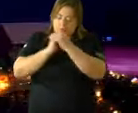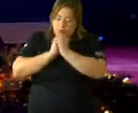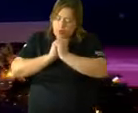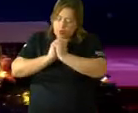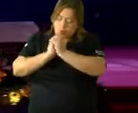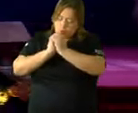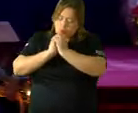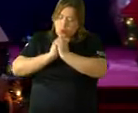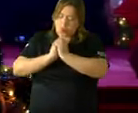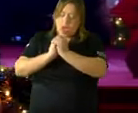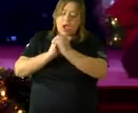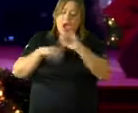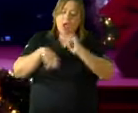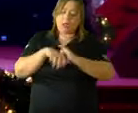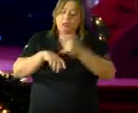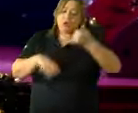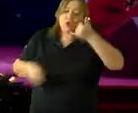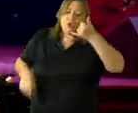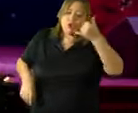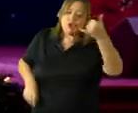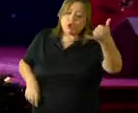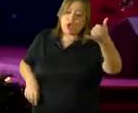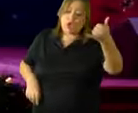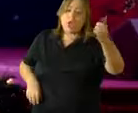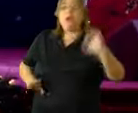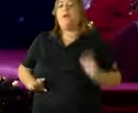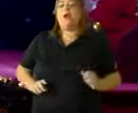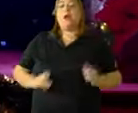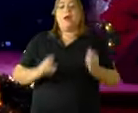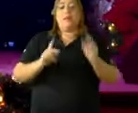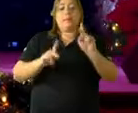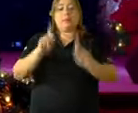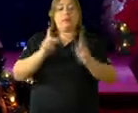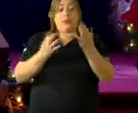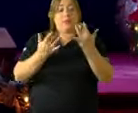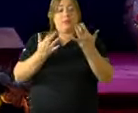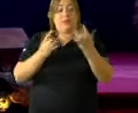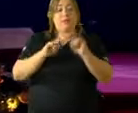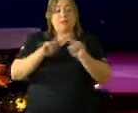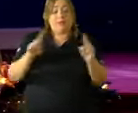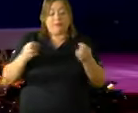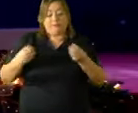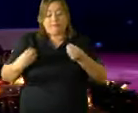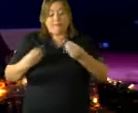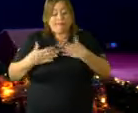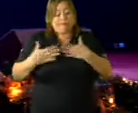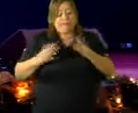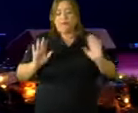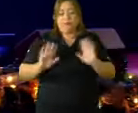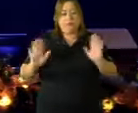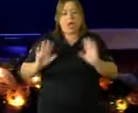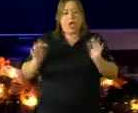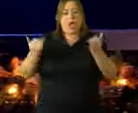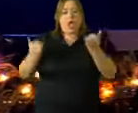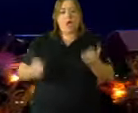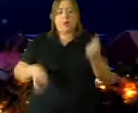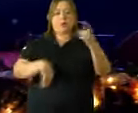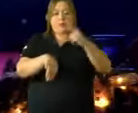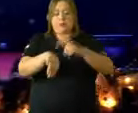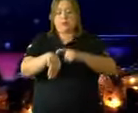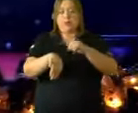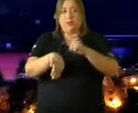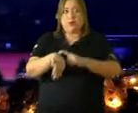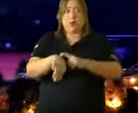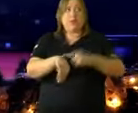para que llames a alguien que seguramente está esperando esa palabra, pero tú estás atemorizado y no te atreves. Llegó la hora de dejarte